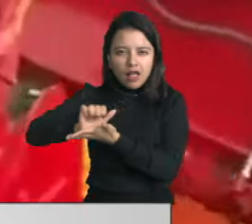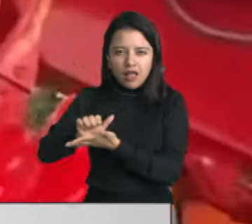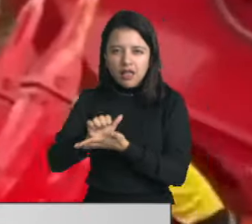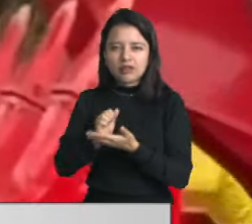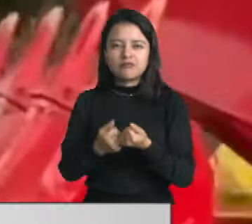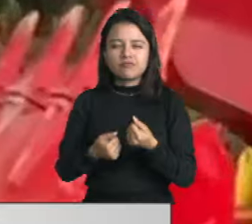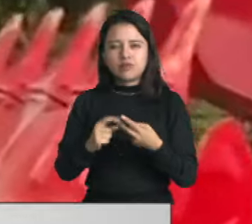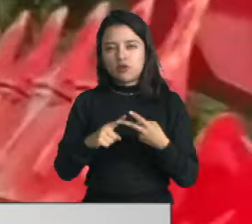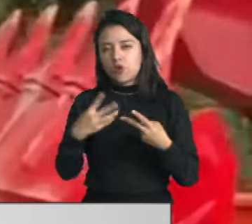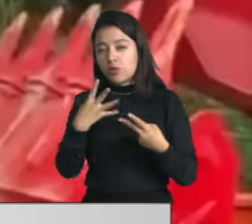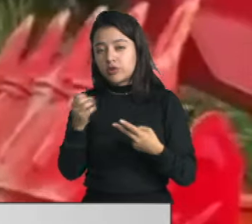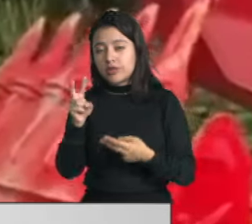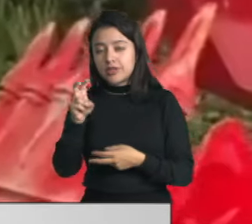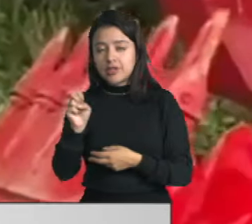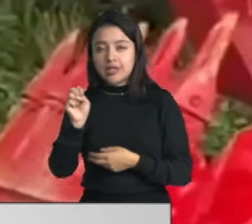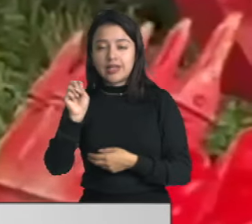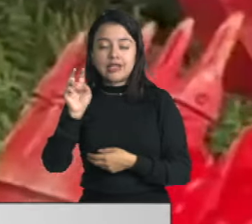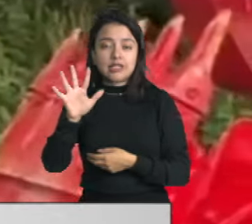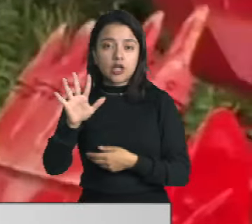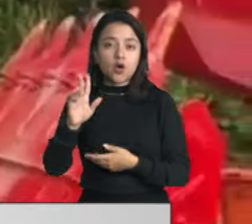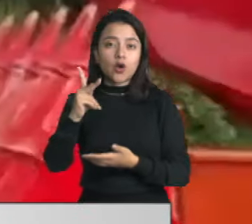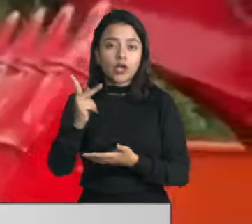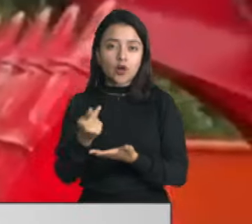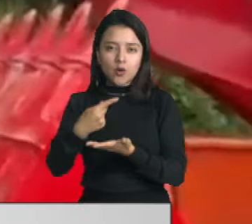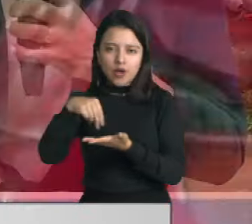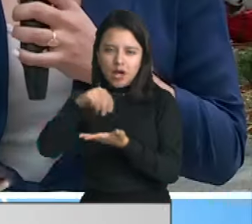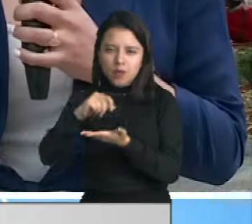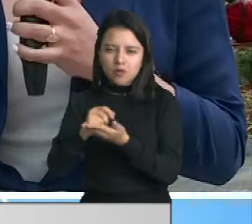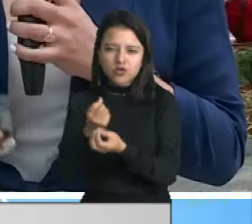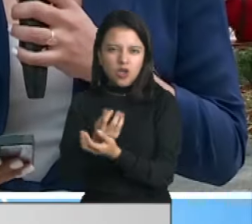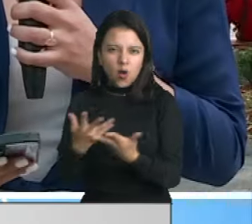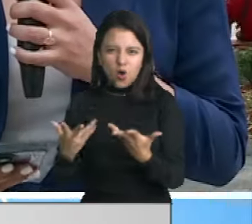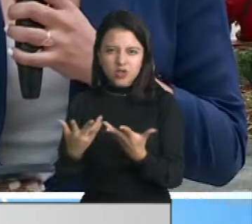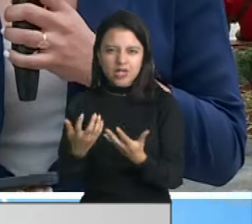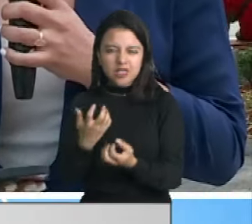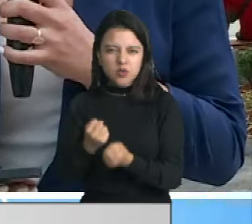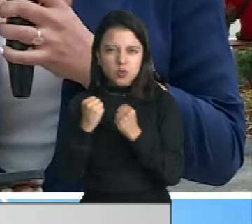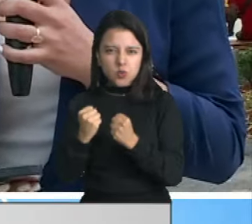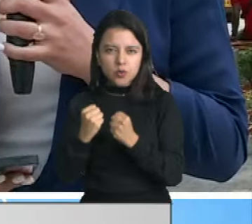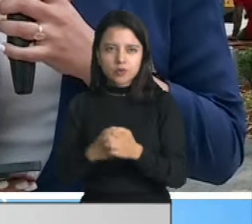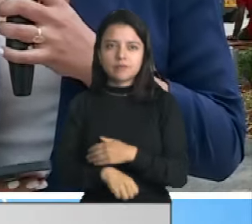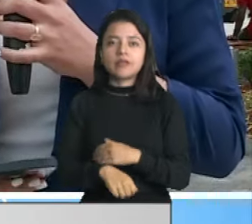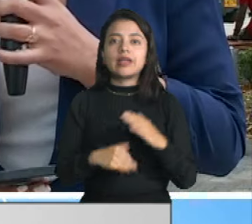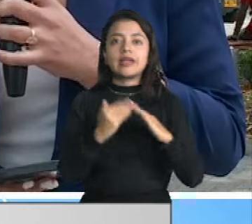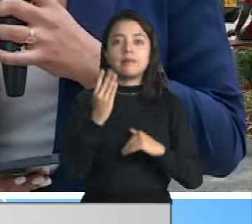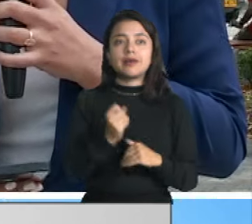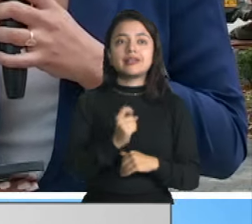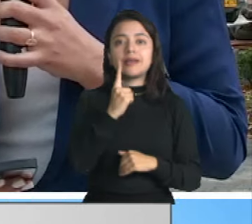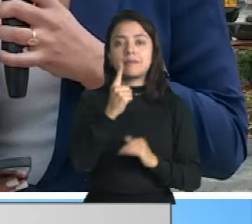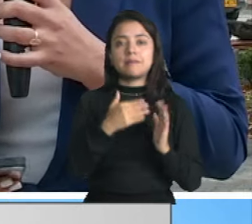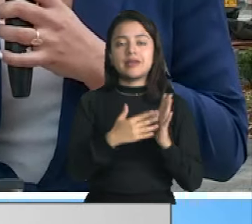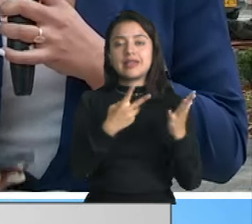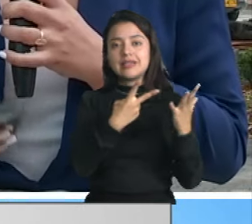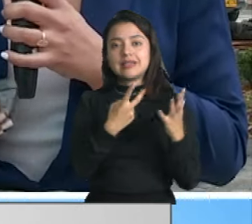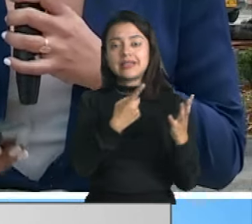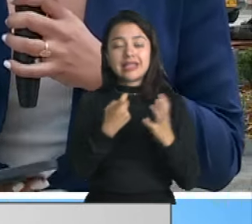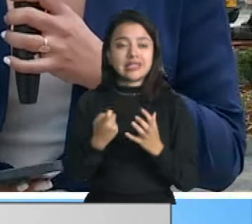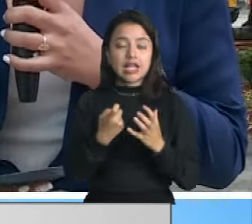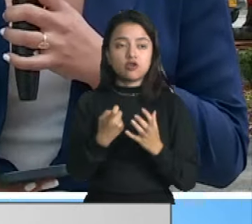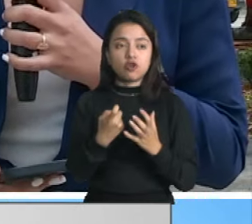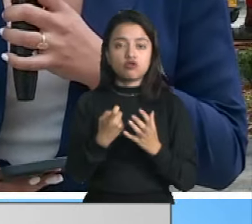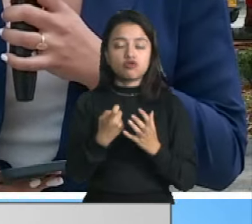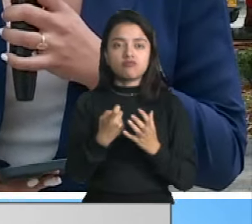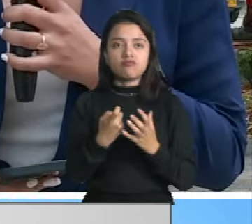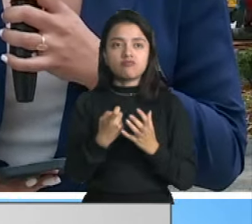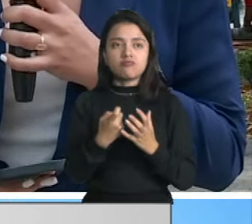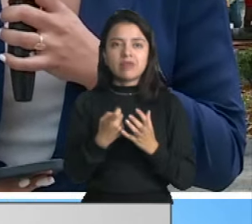coca, 475 kilogramos de insumos sólidos y más de 1.670 galones de insumos líquidos que serían utilizados